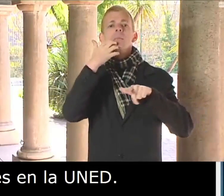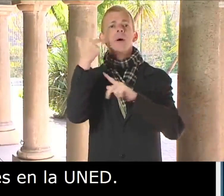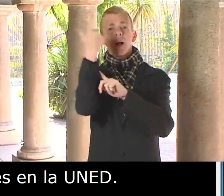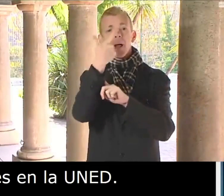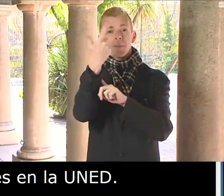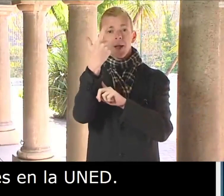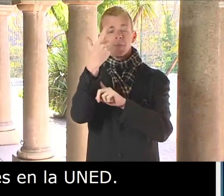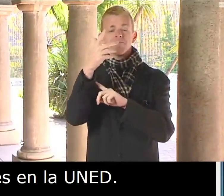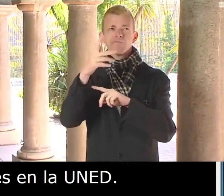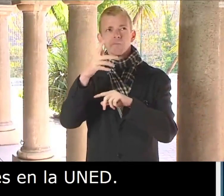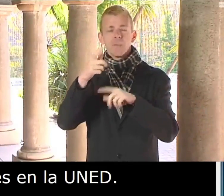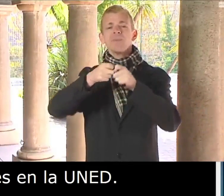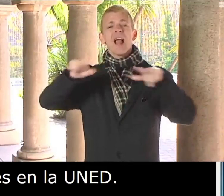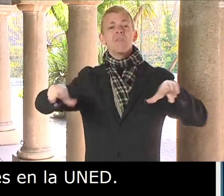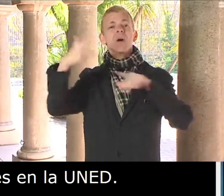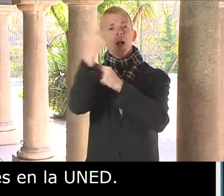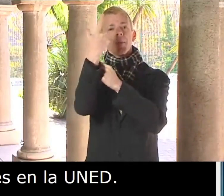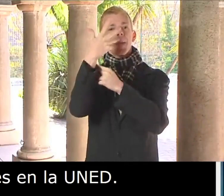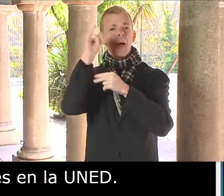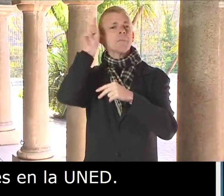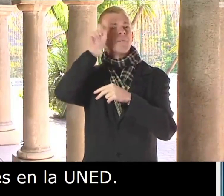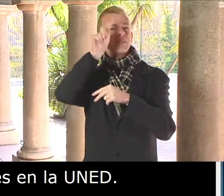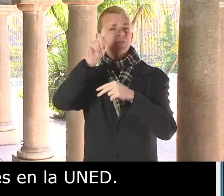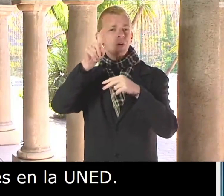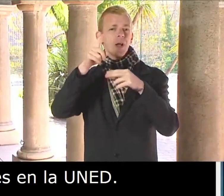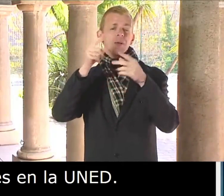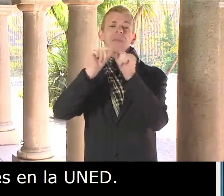facilitar el acceso a los contenidos, a las tutorías,